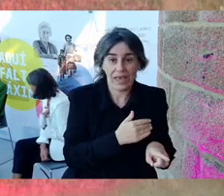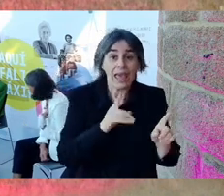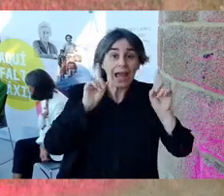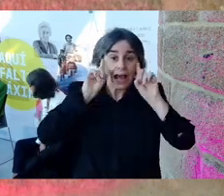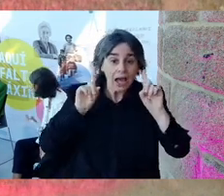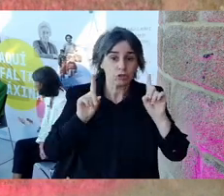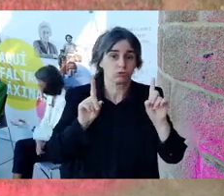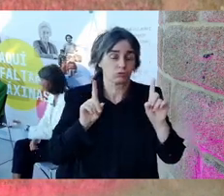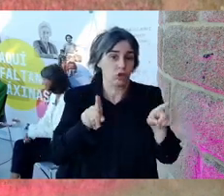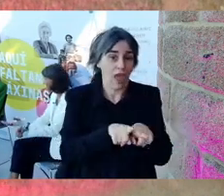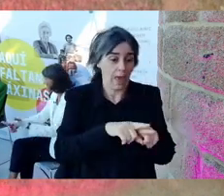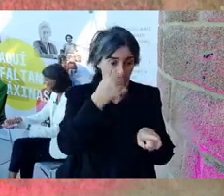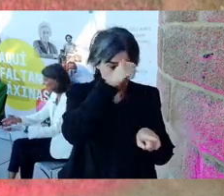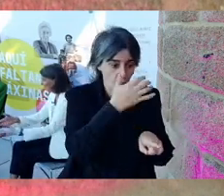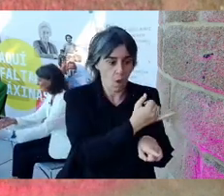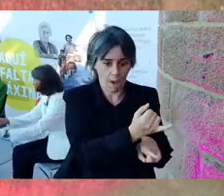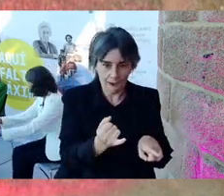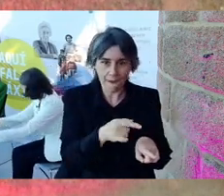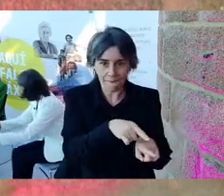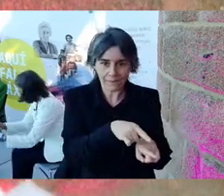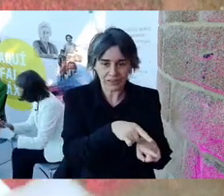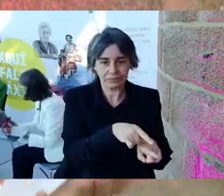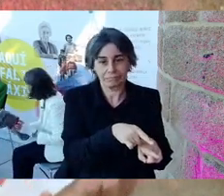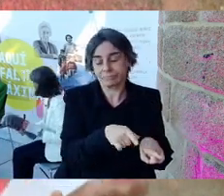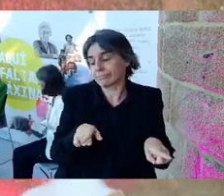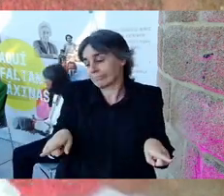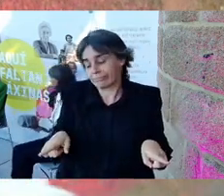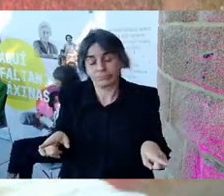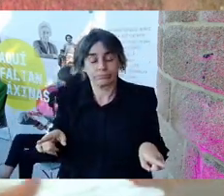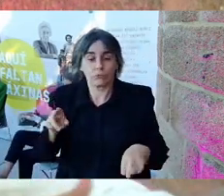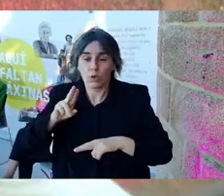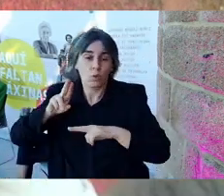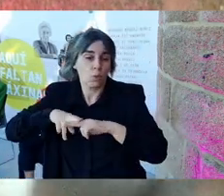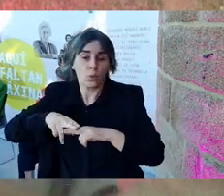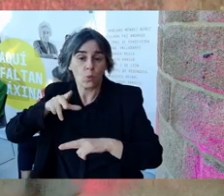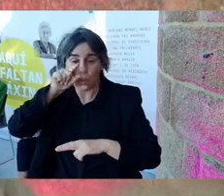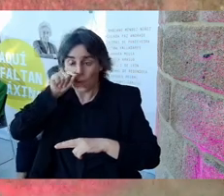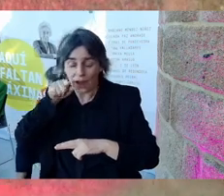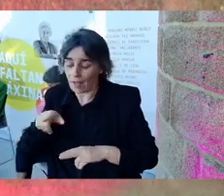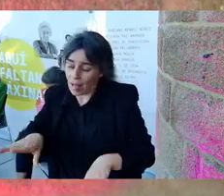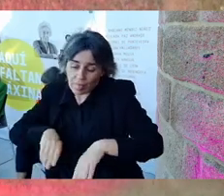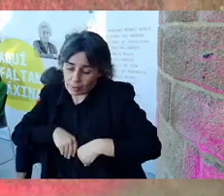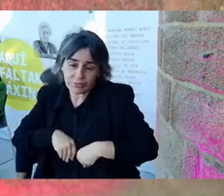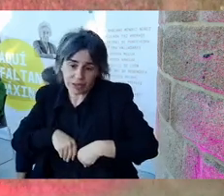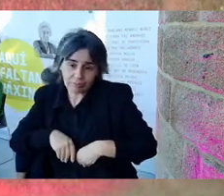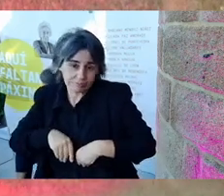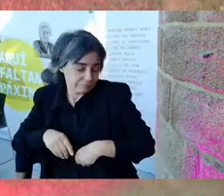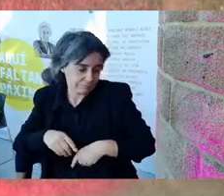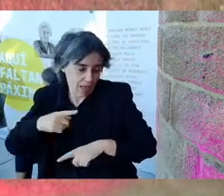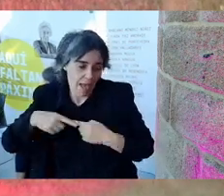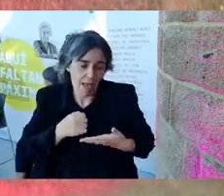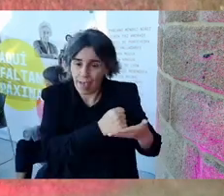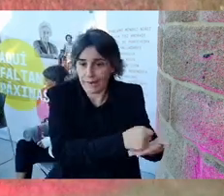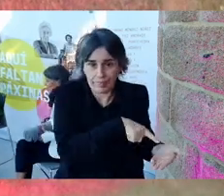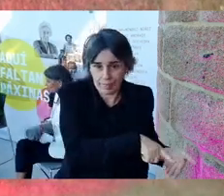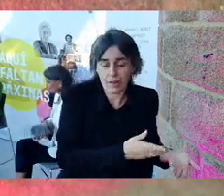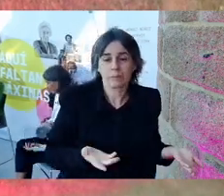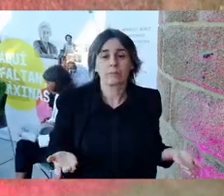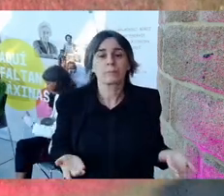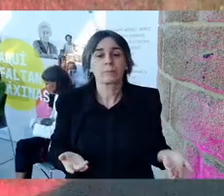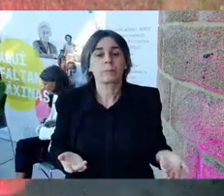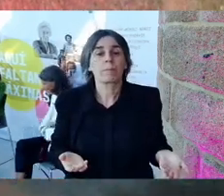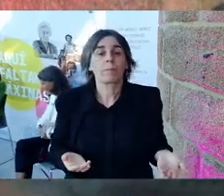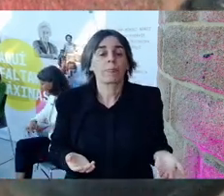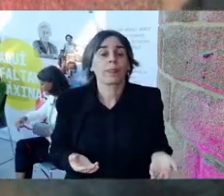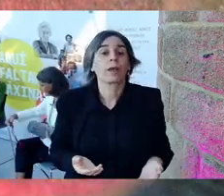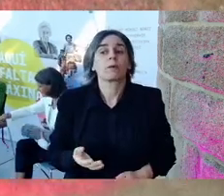haberlos tenido, ella misma habría sido la primera en aceptar que reinara su hermano varón, como hizo luego con sus hijos, ¿no? Pero es